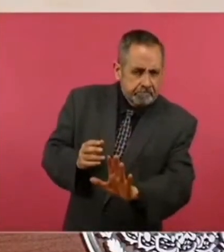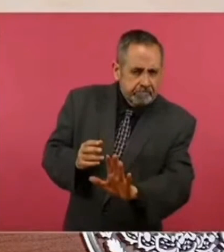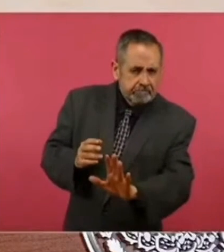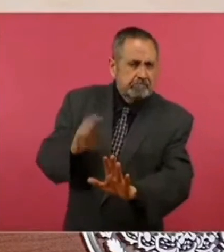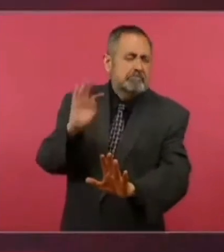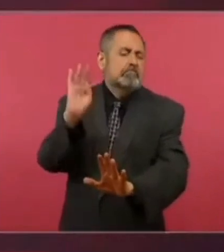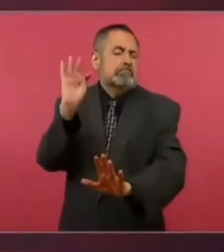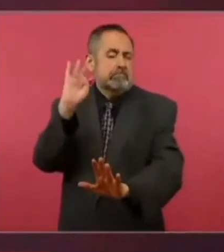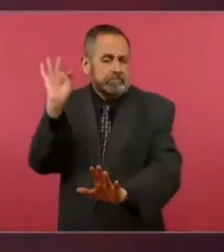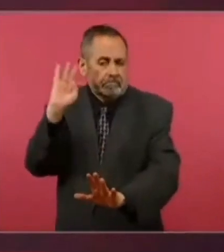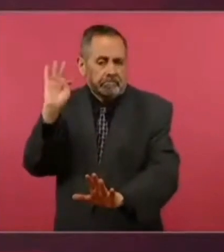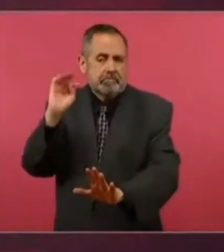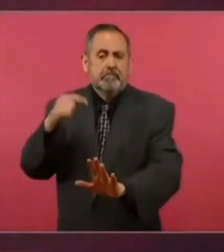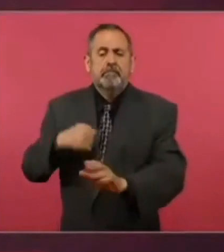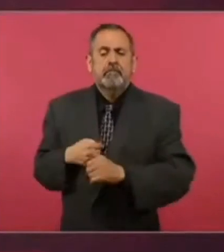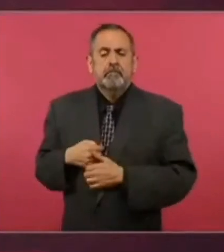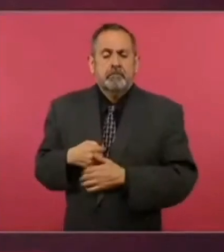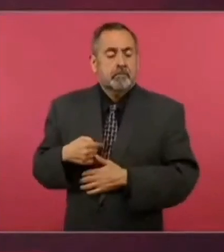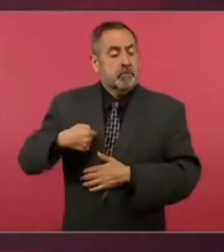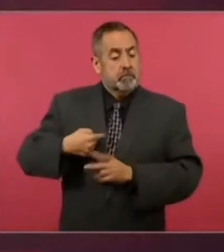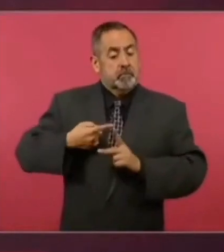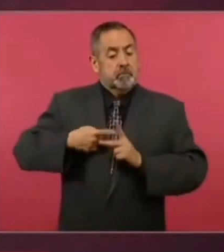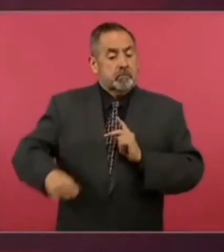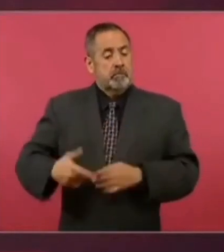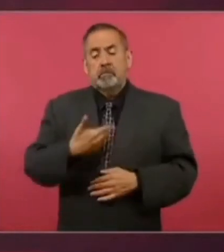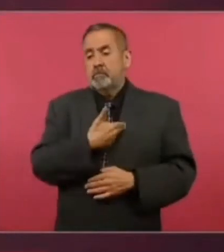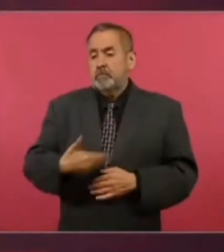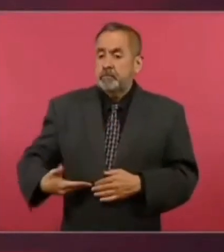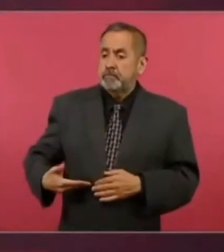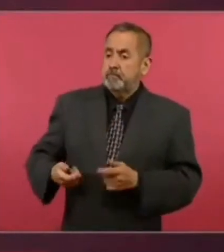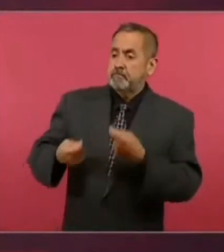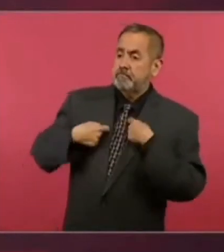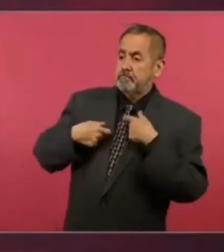Puedo decir, desde que estamos en el gobierno,